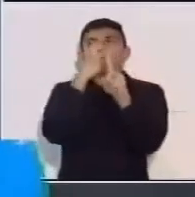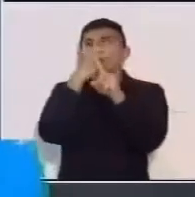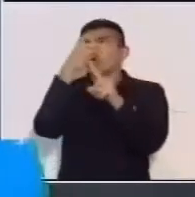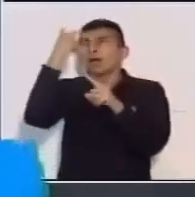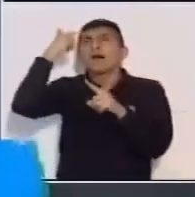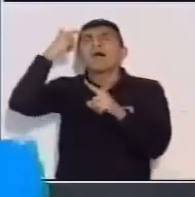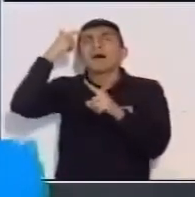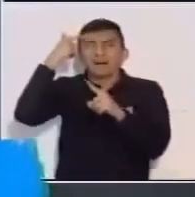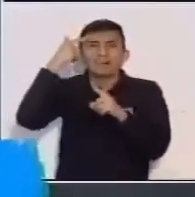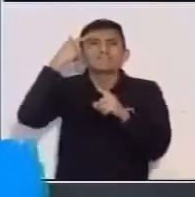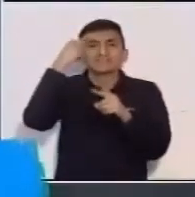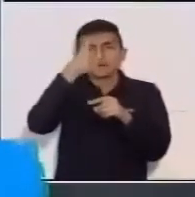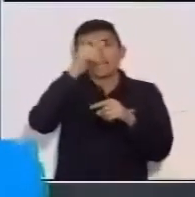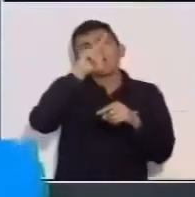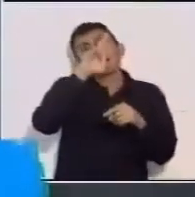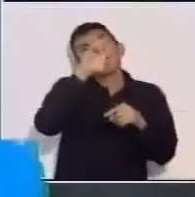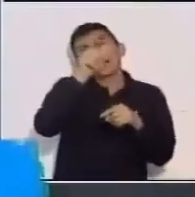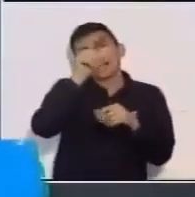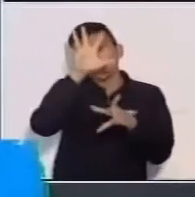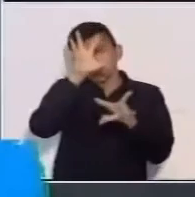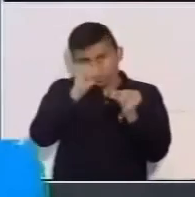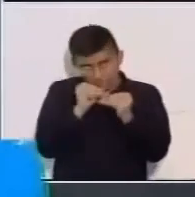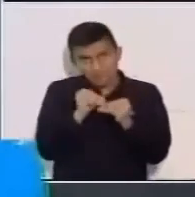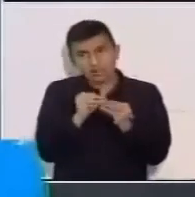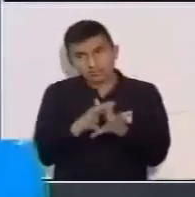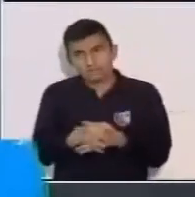obtener el área total.